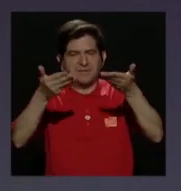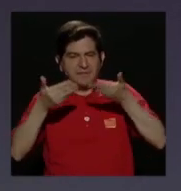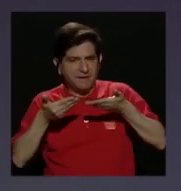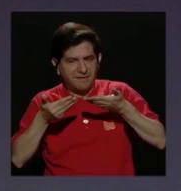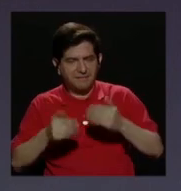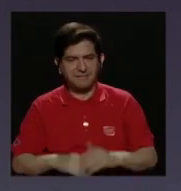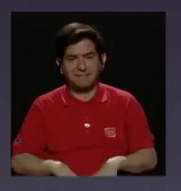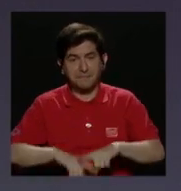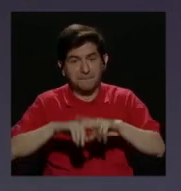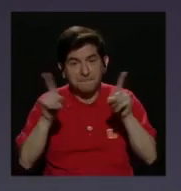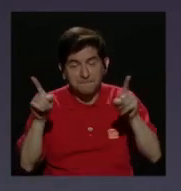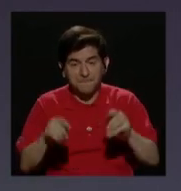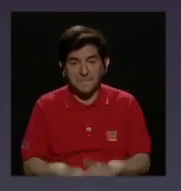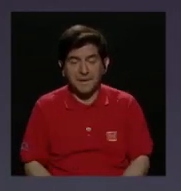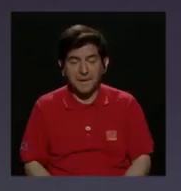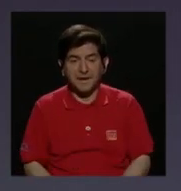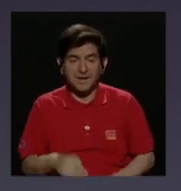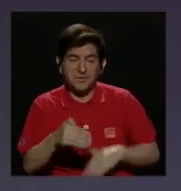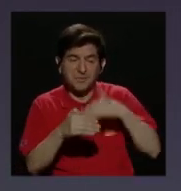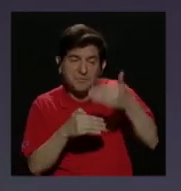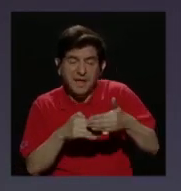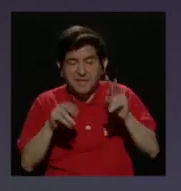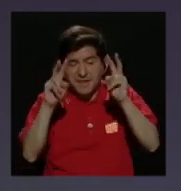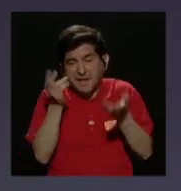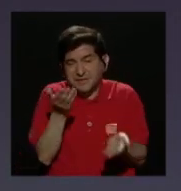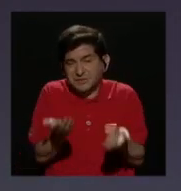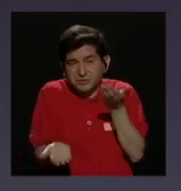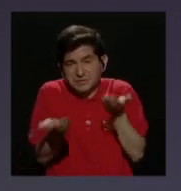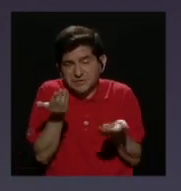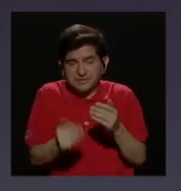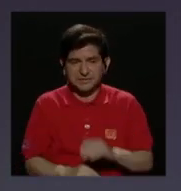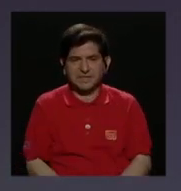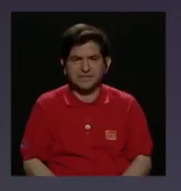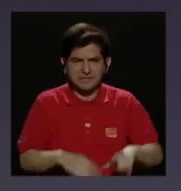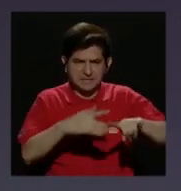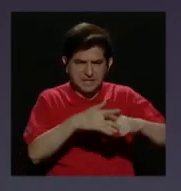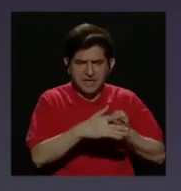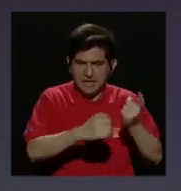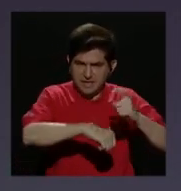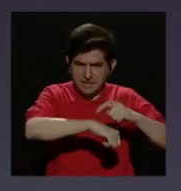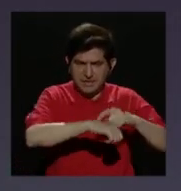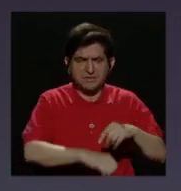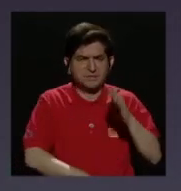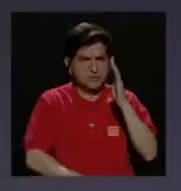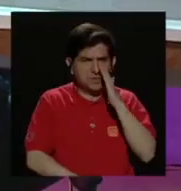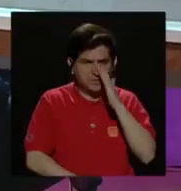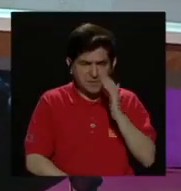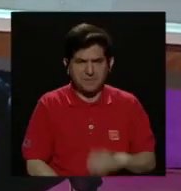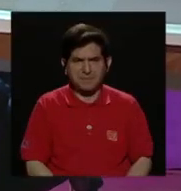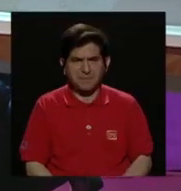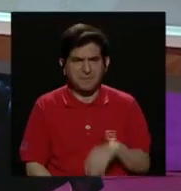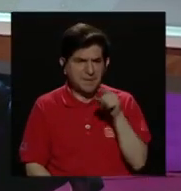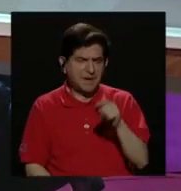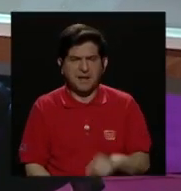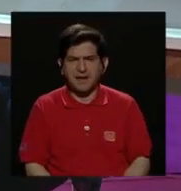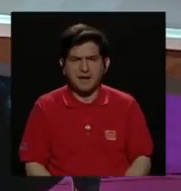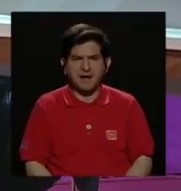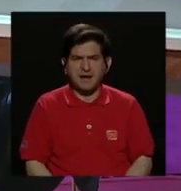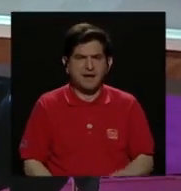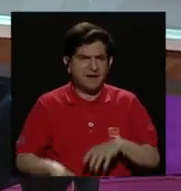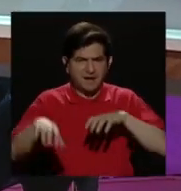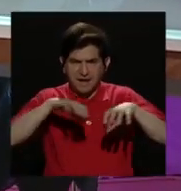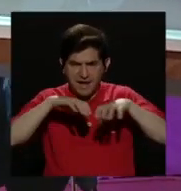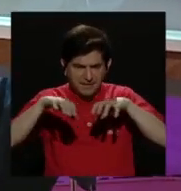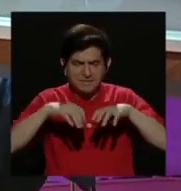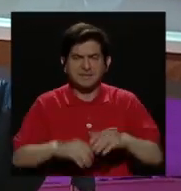Pero no sé si me adelanto en el tema. Al principio, bueno, mami ahora es activista y Ana ha estado ahí